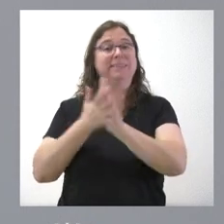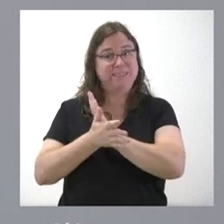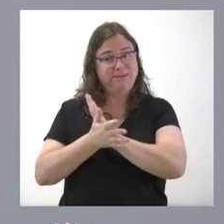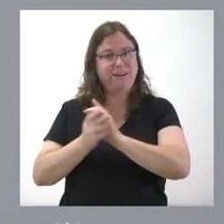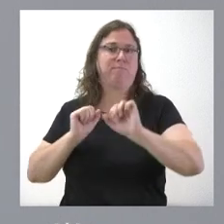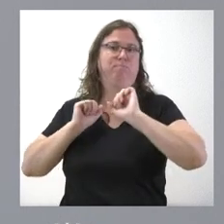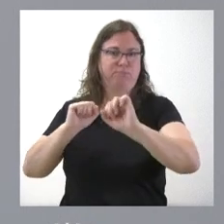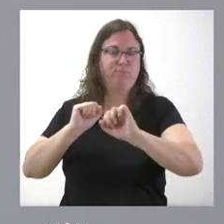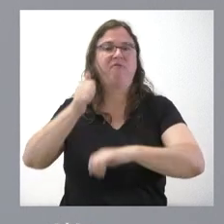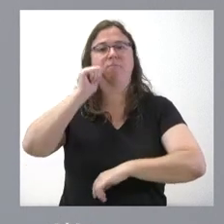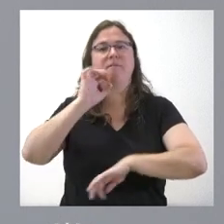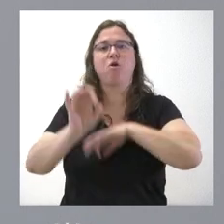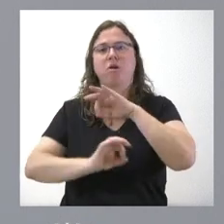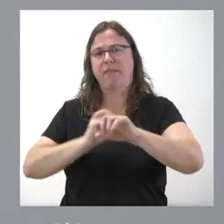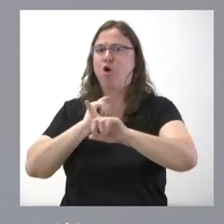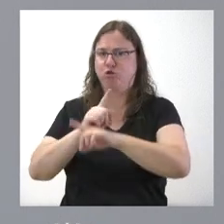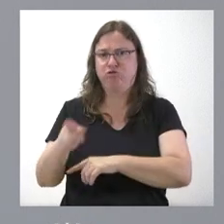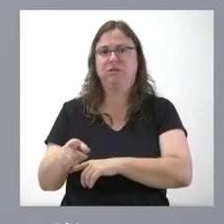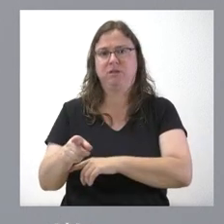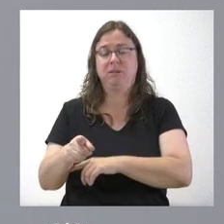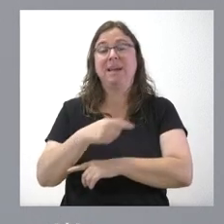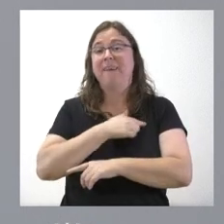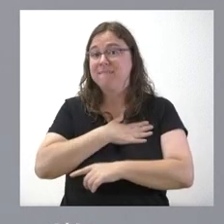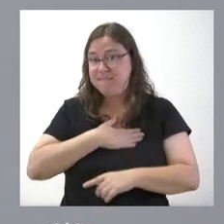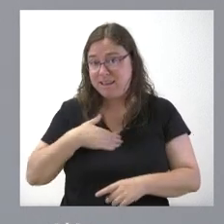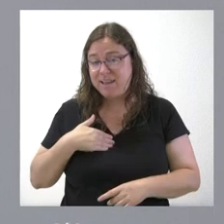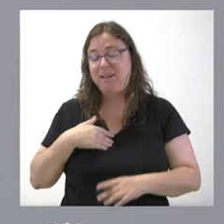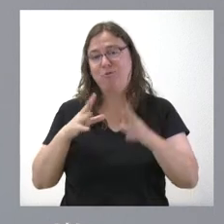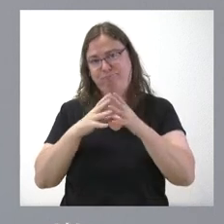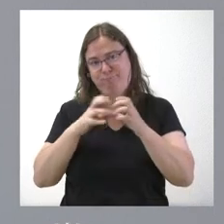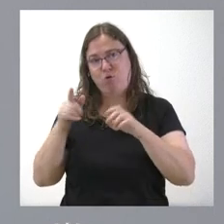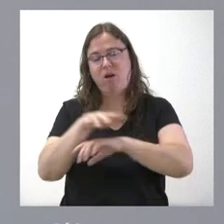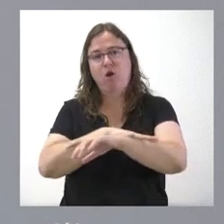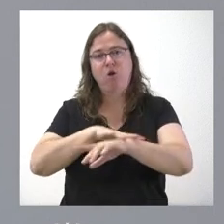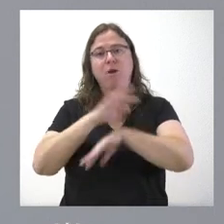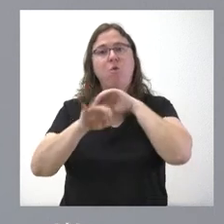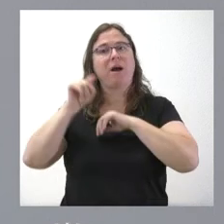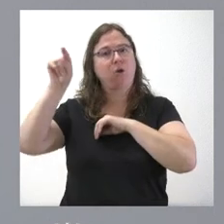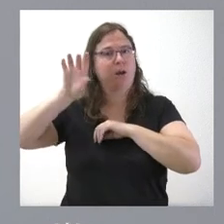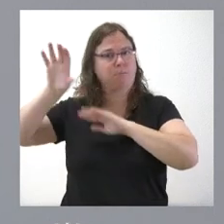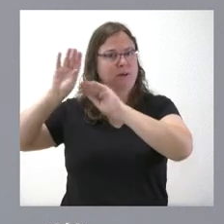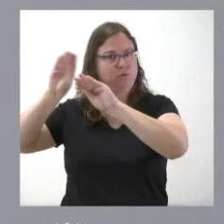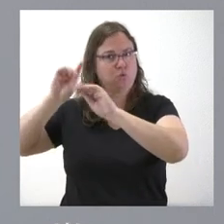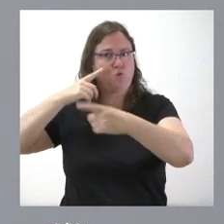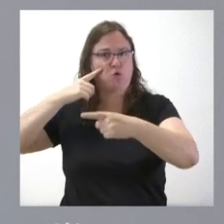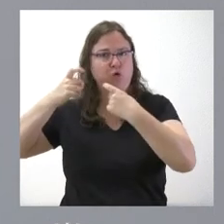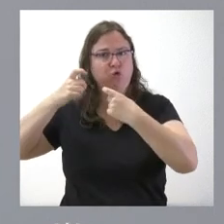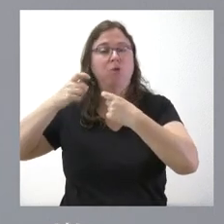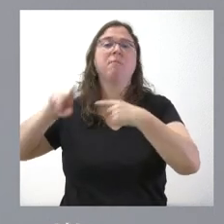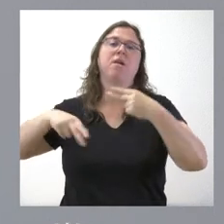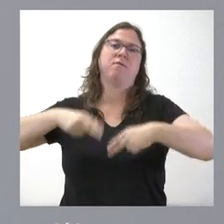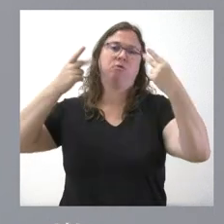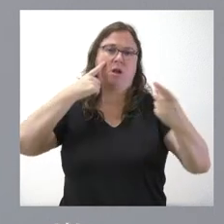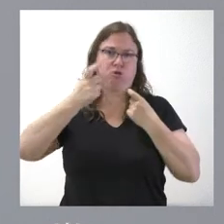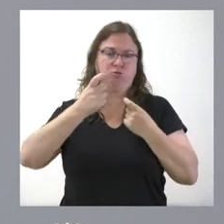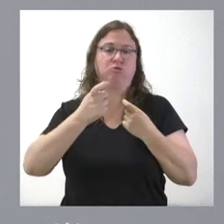mafias organizadas deseamos que el gobierno lo lo realice en origen y también con el control de fronteras y por tanto esta es la